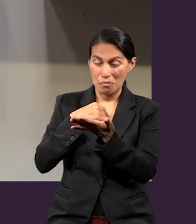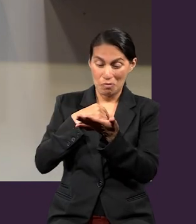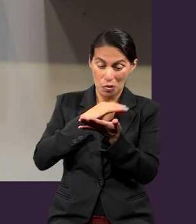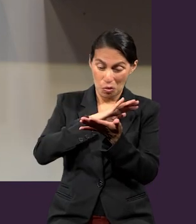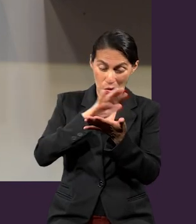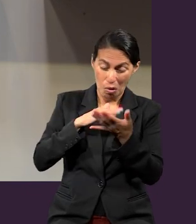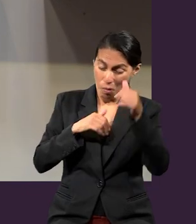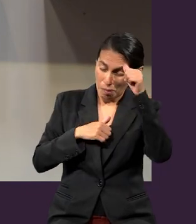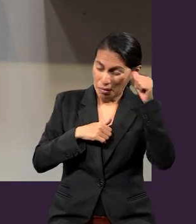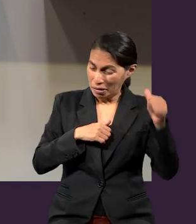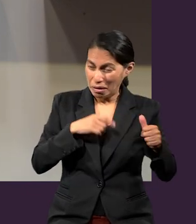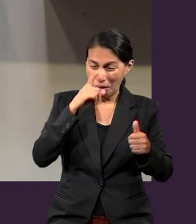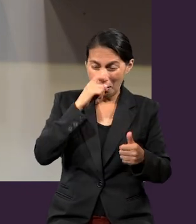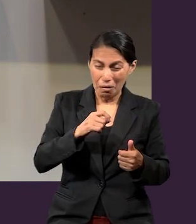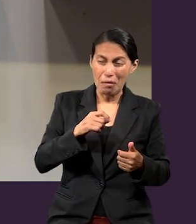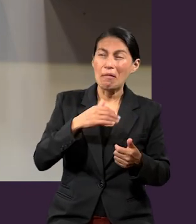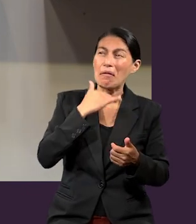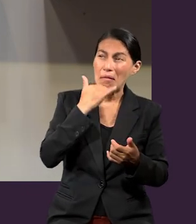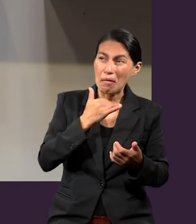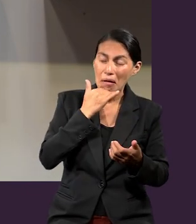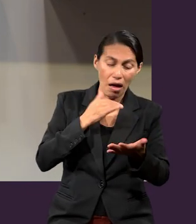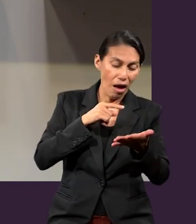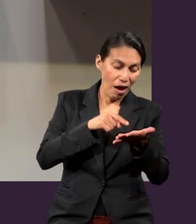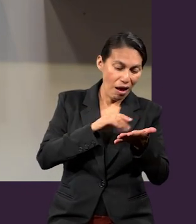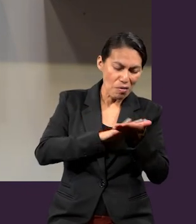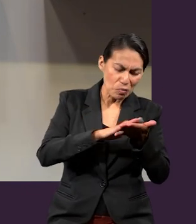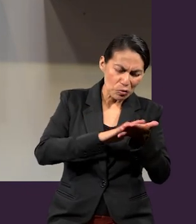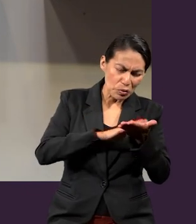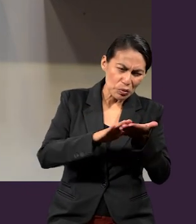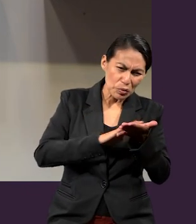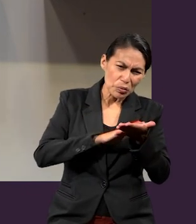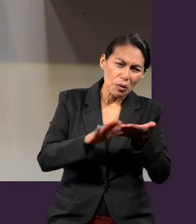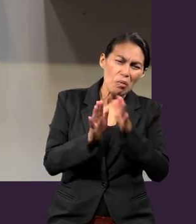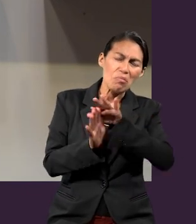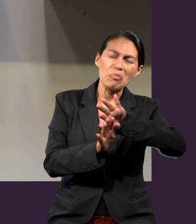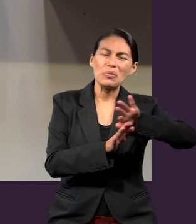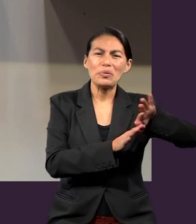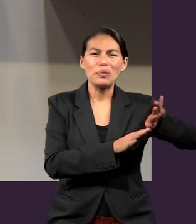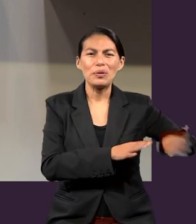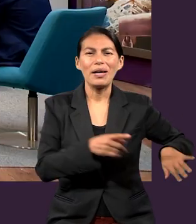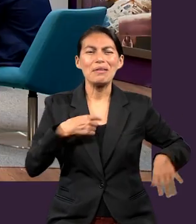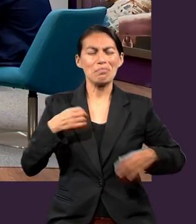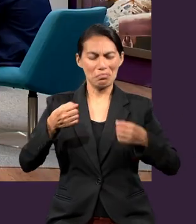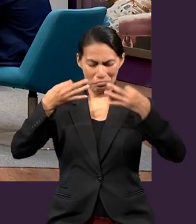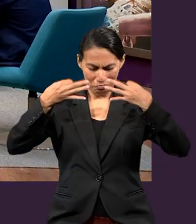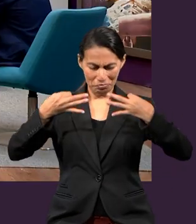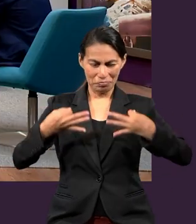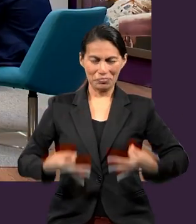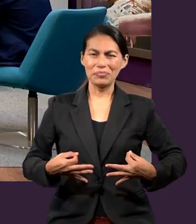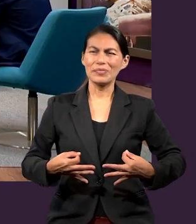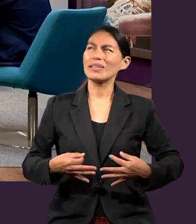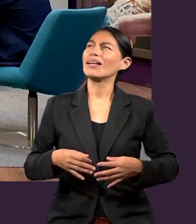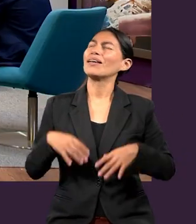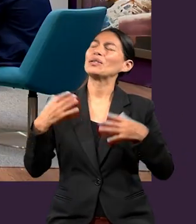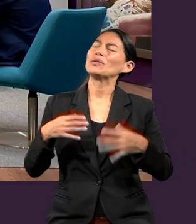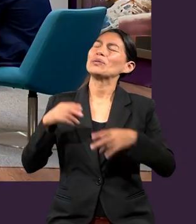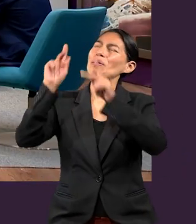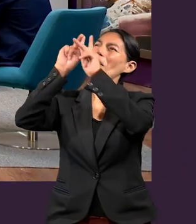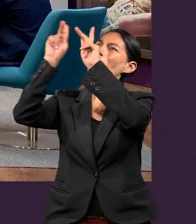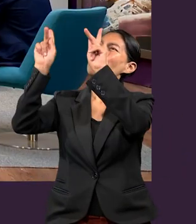total. Sí. Y completa. Y podemos tener esa certeza, esa fe y esa paz que